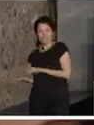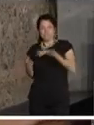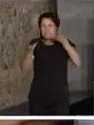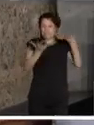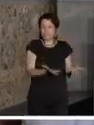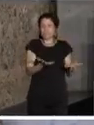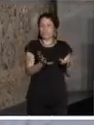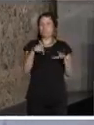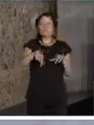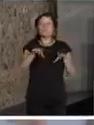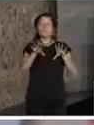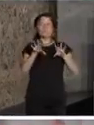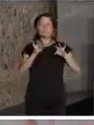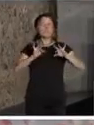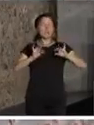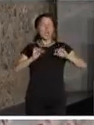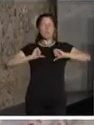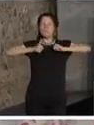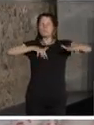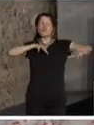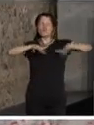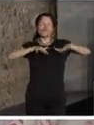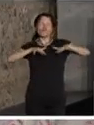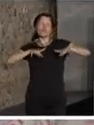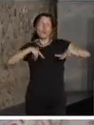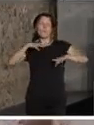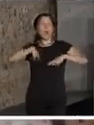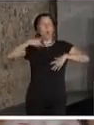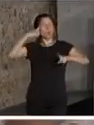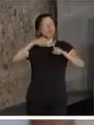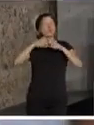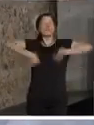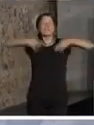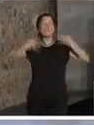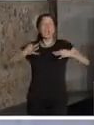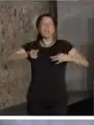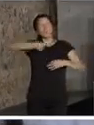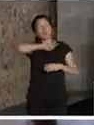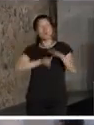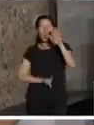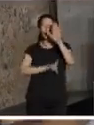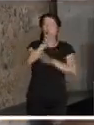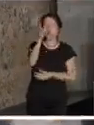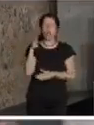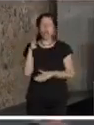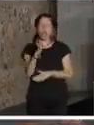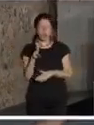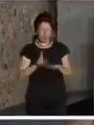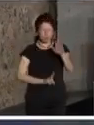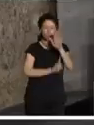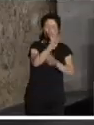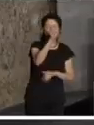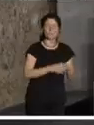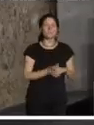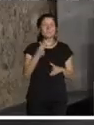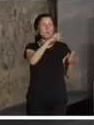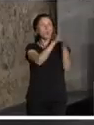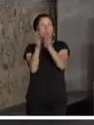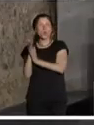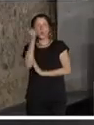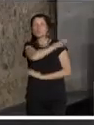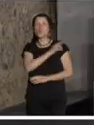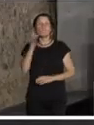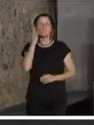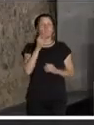la marcha en el terreno Y aplicarlo para garantizar que nos cuidamos y que avanzamos en derechos y compañeros